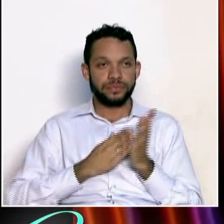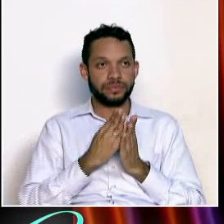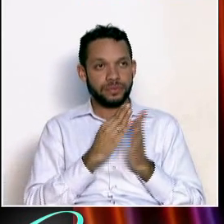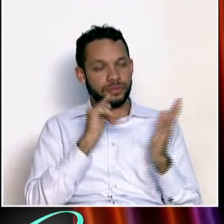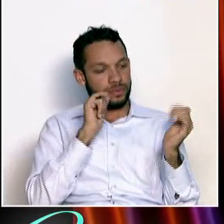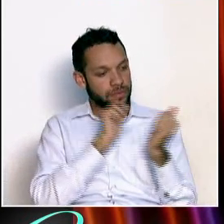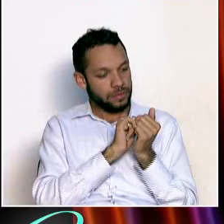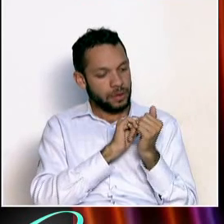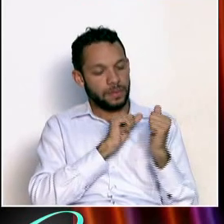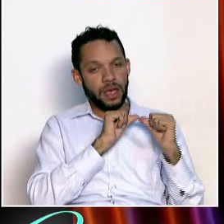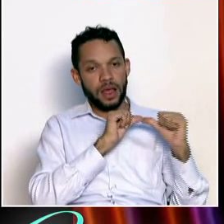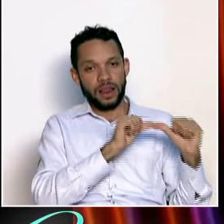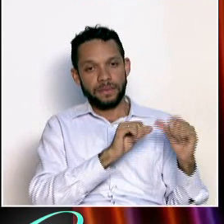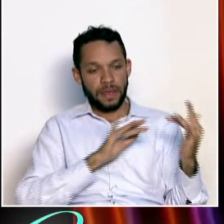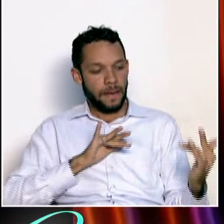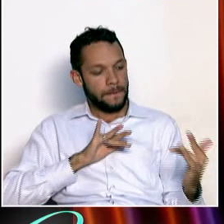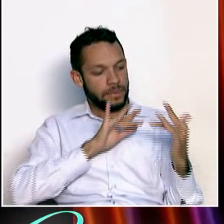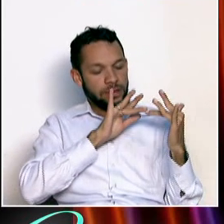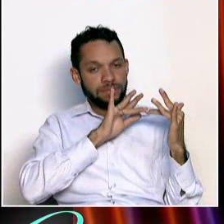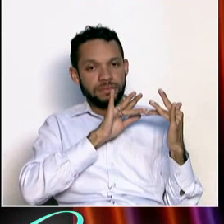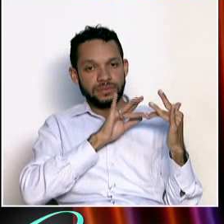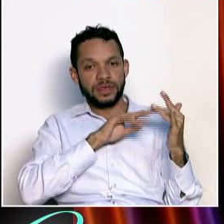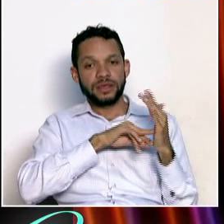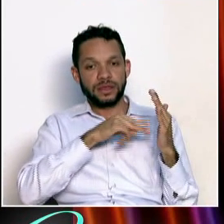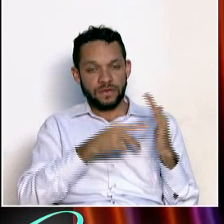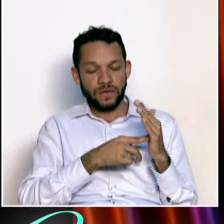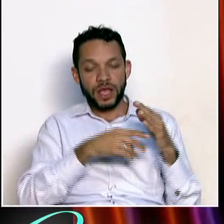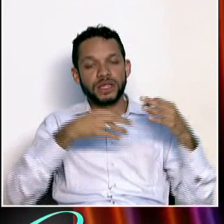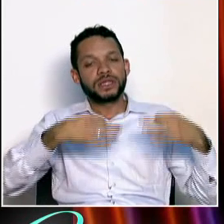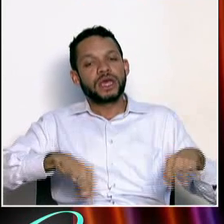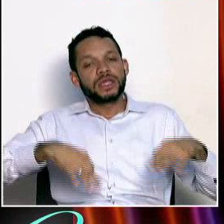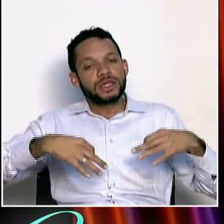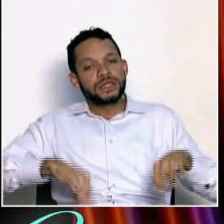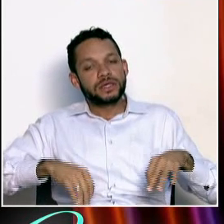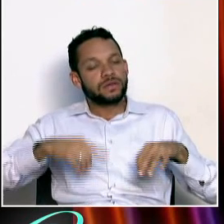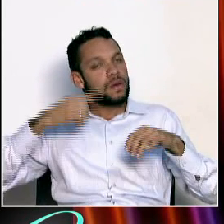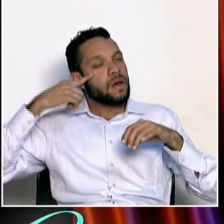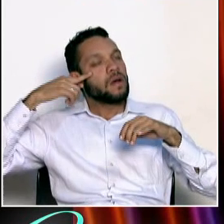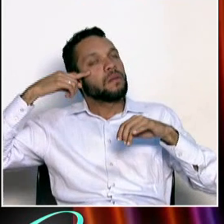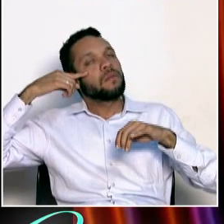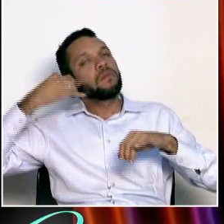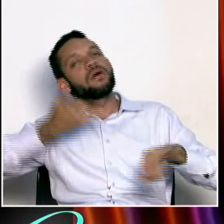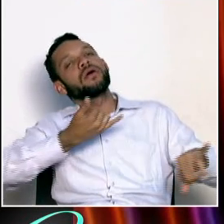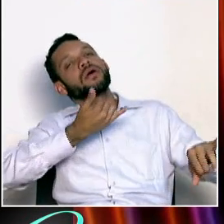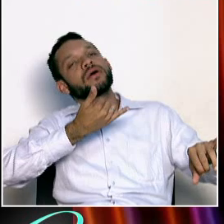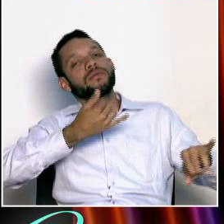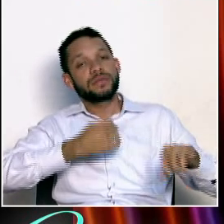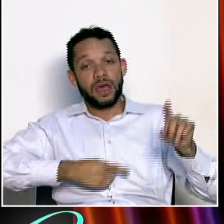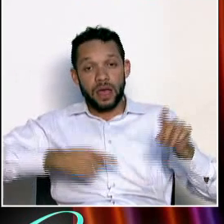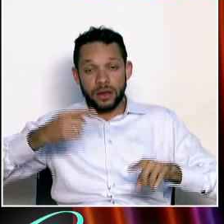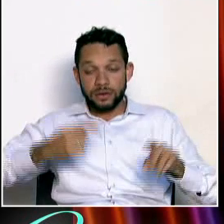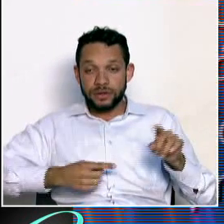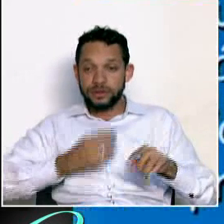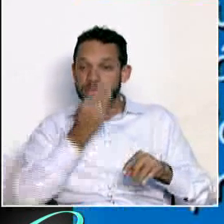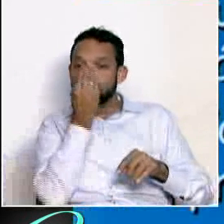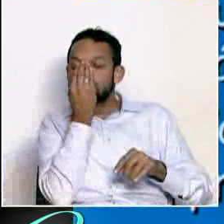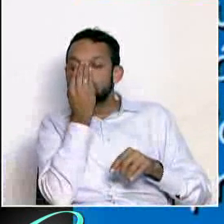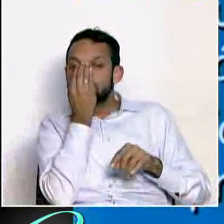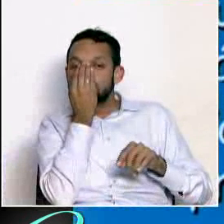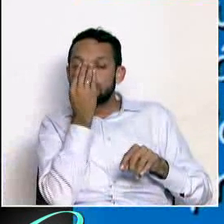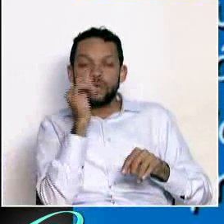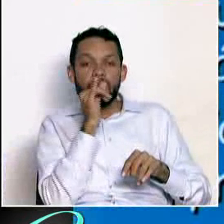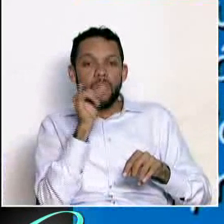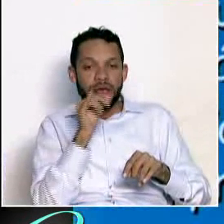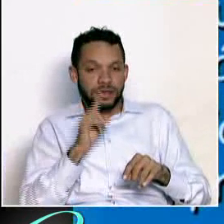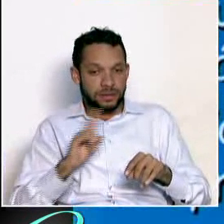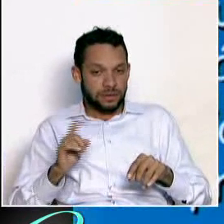lugar. Es una anestesia totalmente espontánea. Muchas veces no es sugerida. El simple hecho de que la persona entre